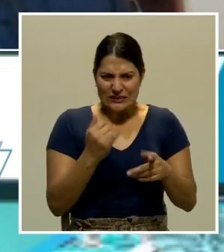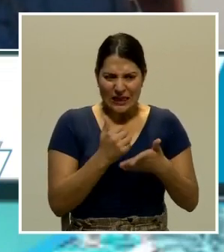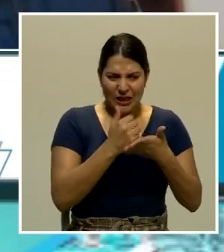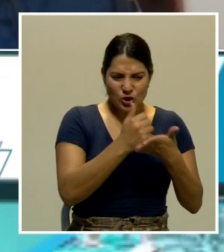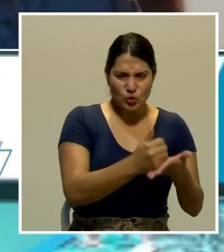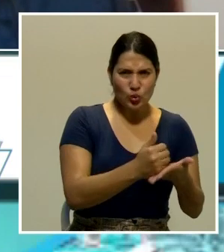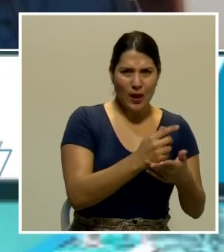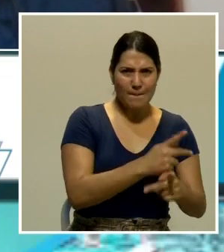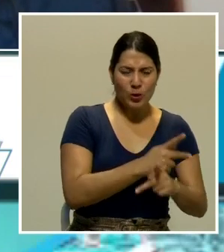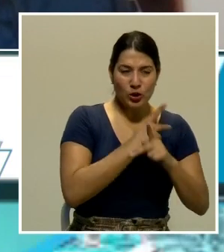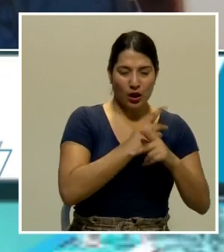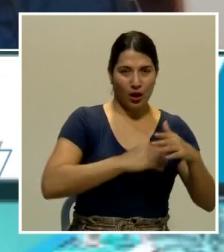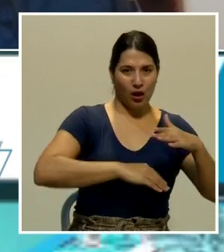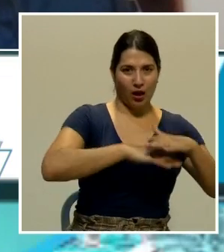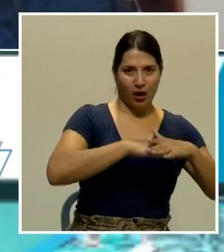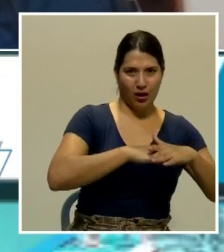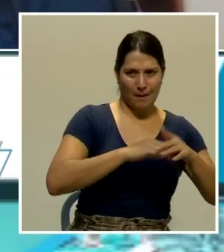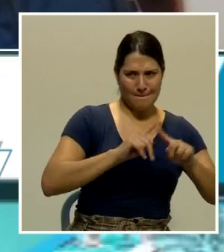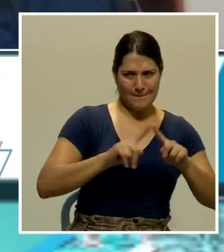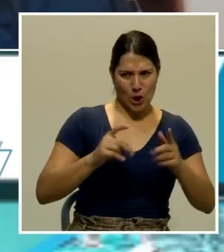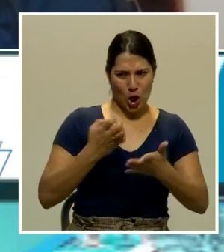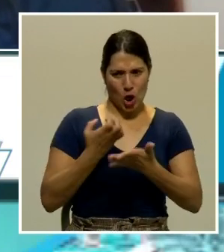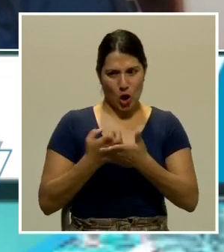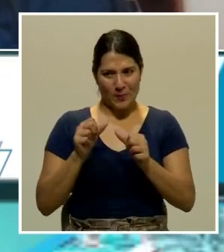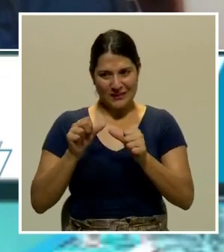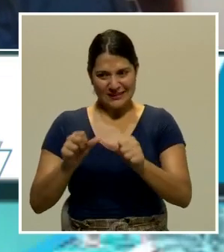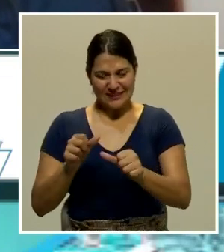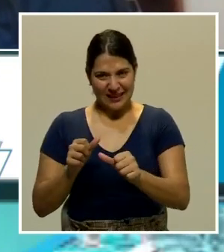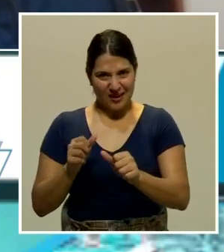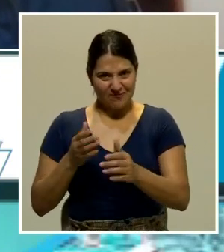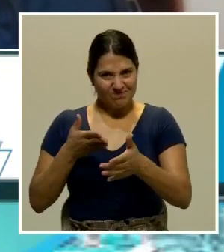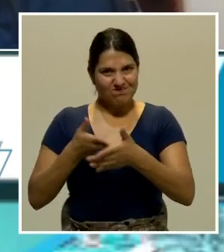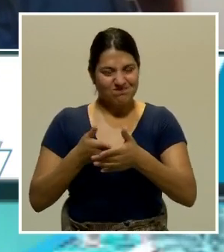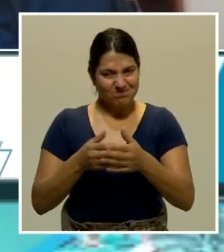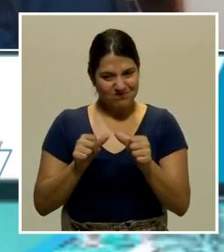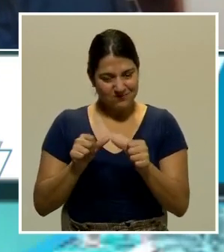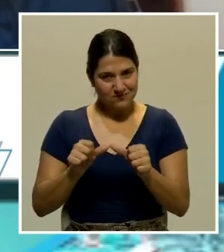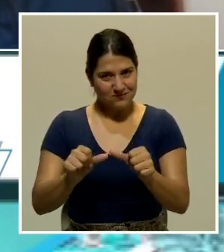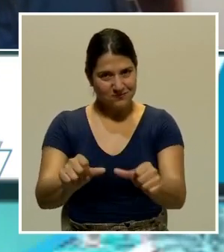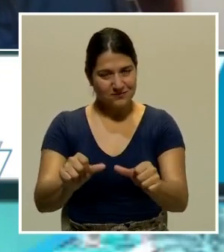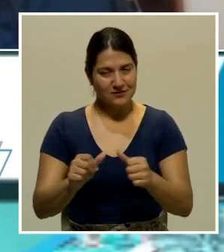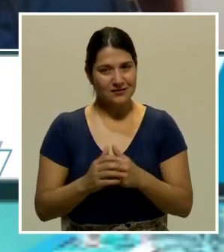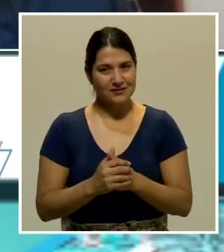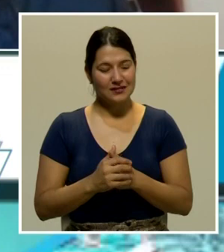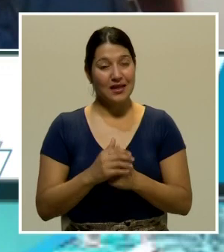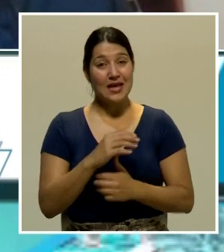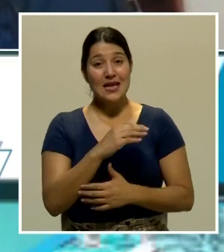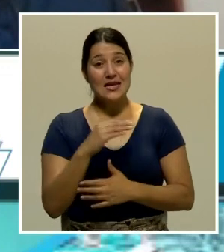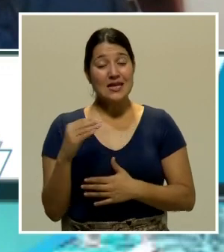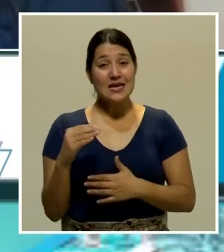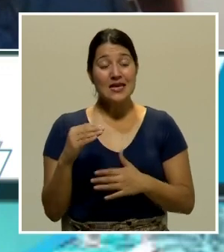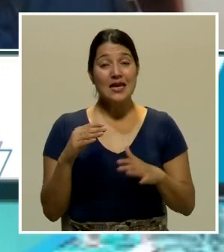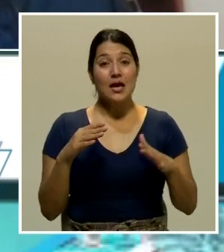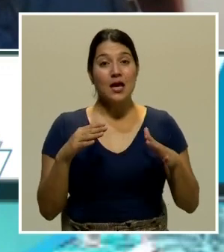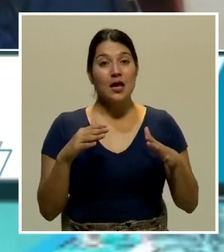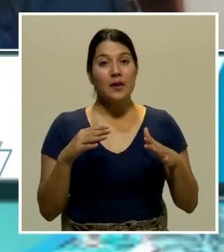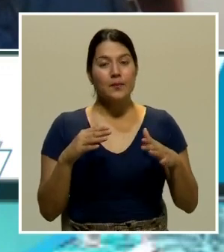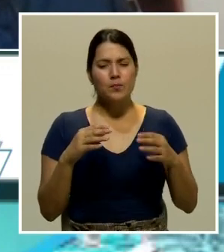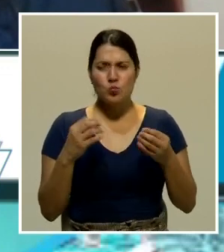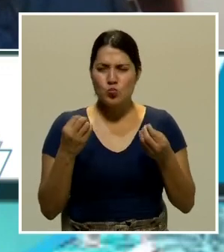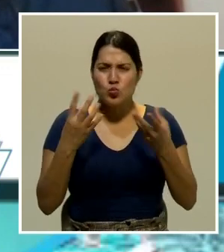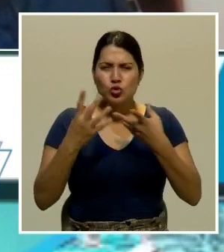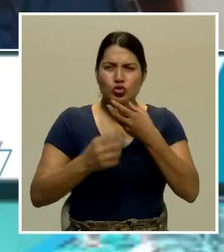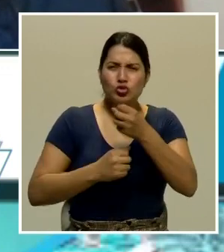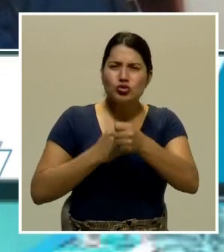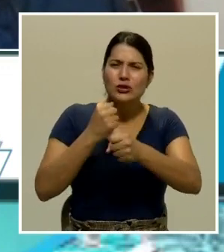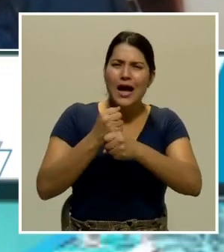cómo atajar a esa gente que es un trabajo de años, en muchos casos, que el Estado ha trabajado para que no